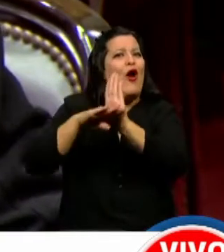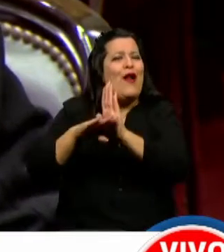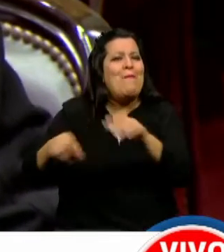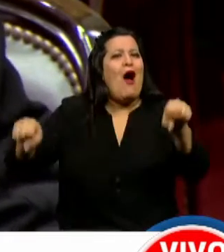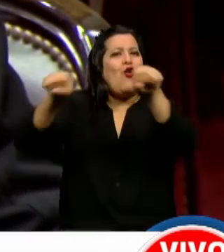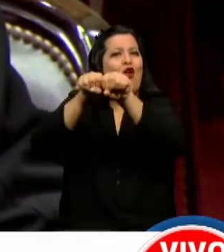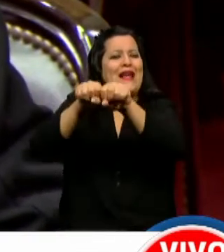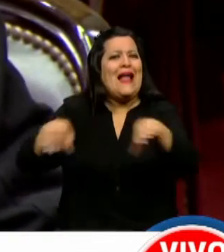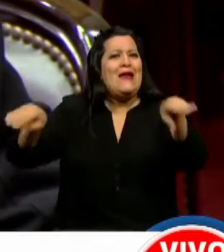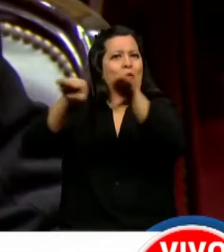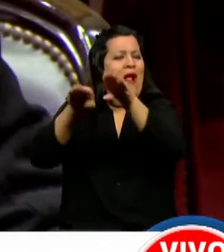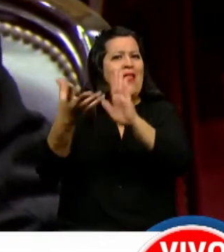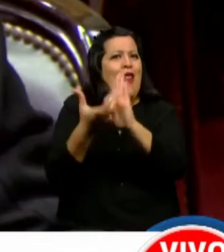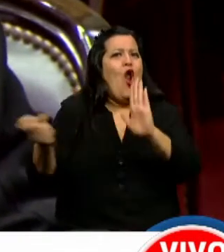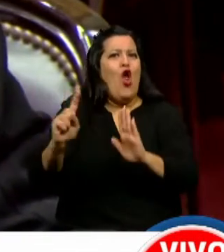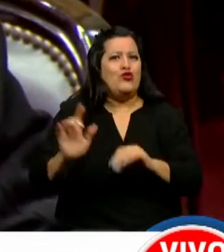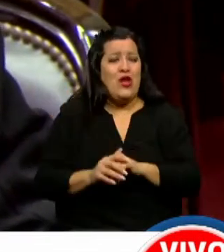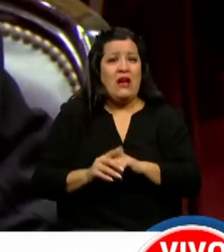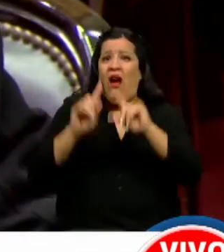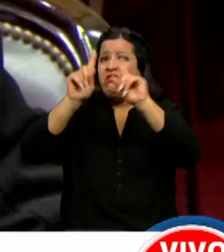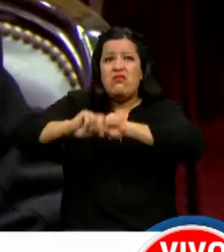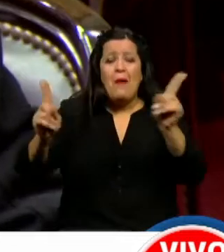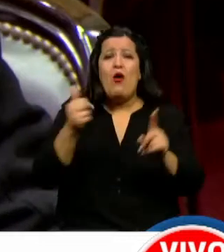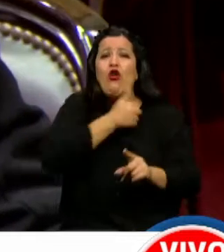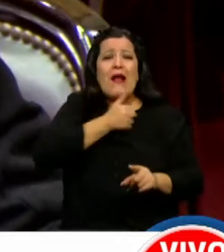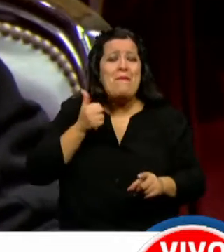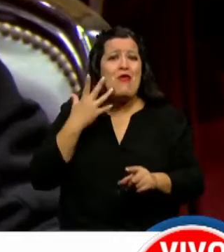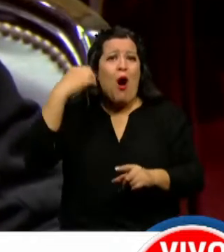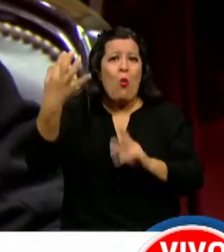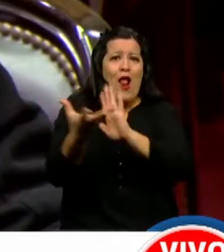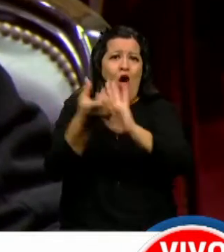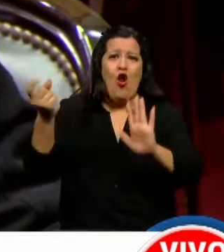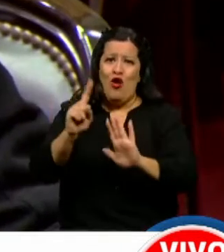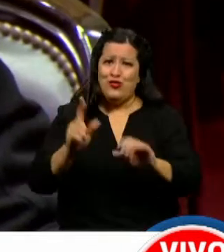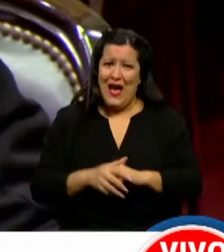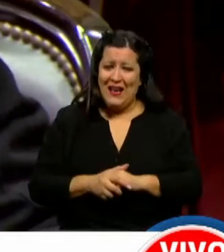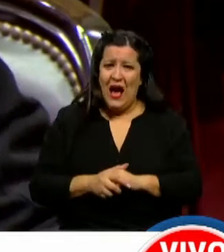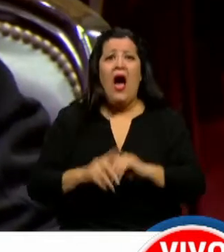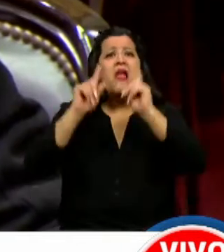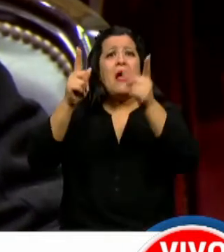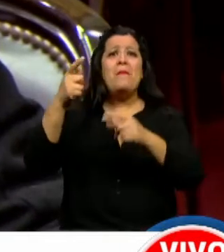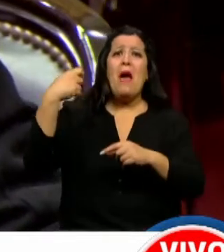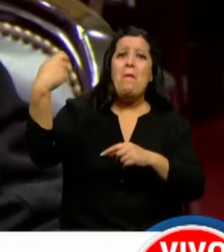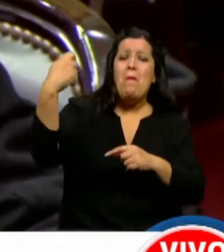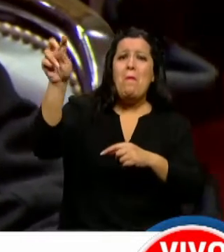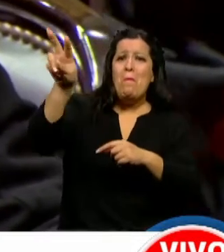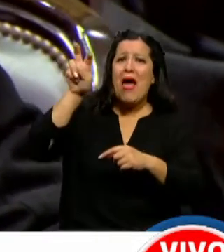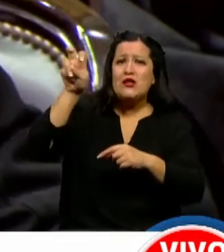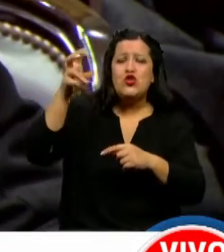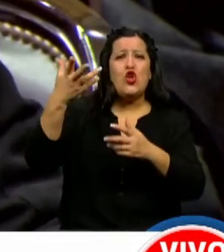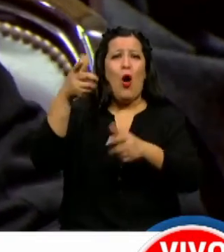Igualdad, no le hubiesen quitado los remedios a sus abuelos, no le hubiesen quitado las pensiones a